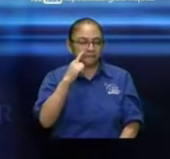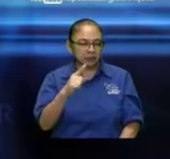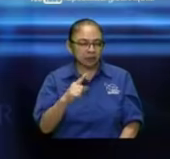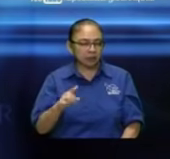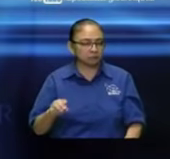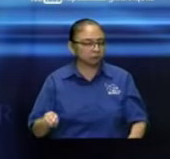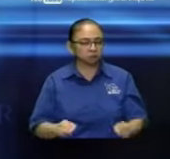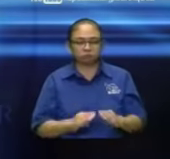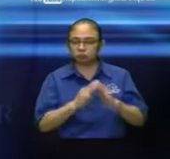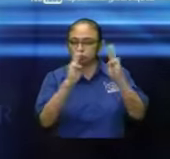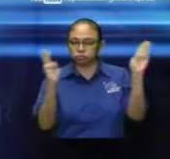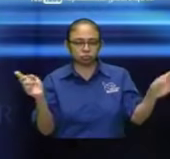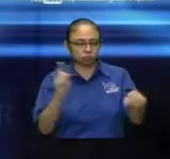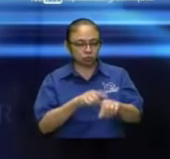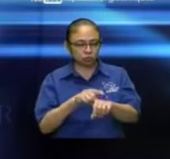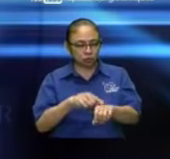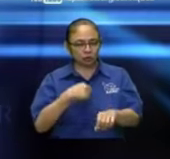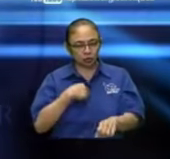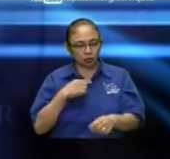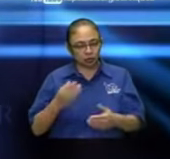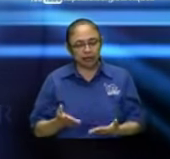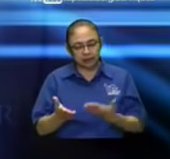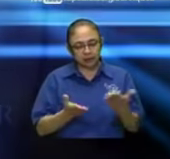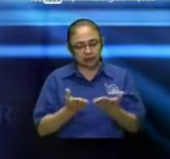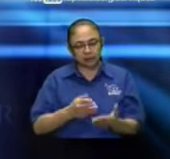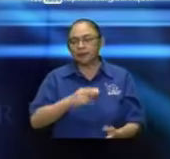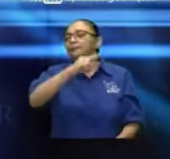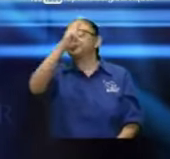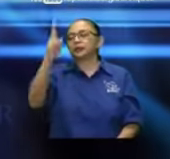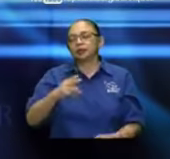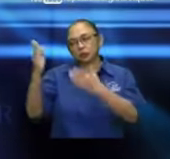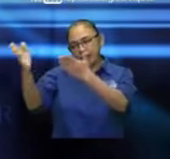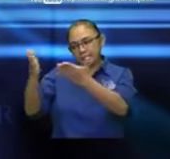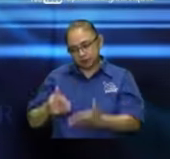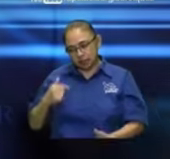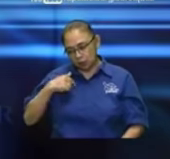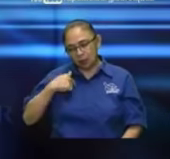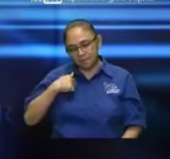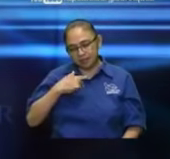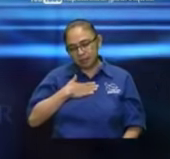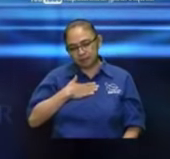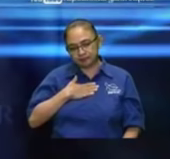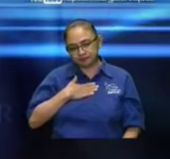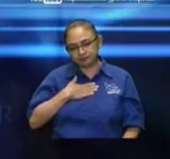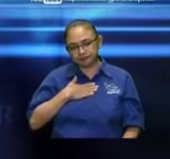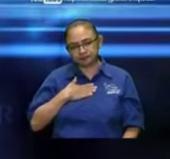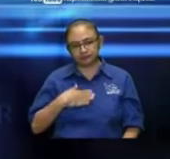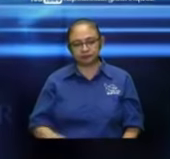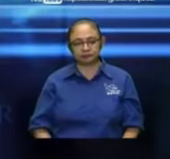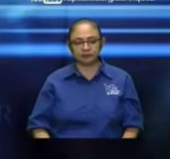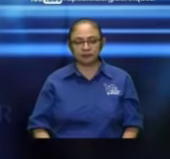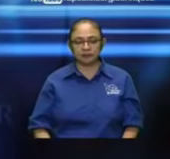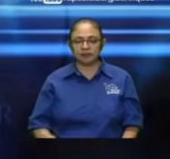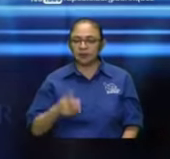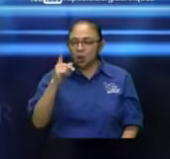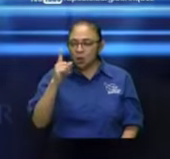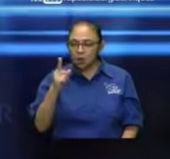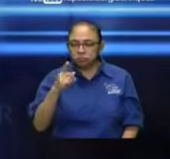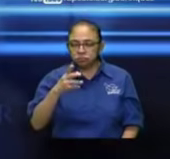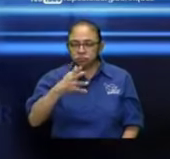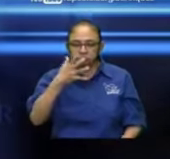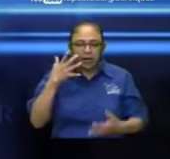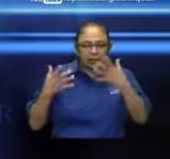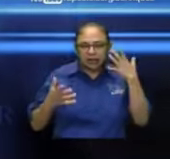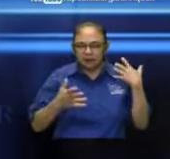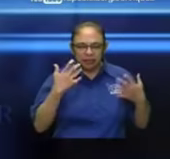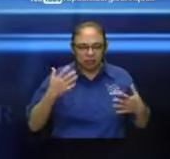te he servido y nunca he desobedecido ninguna orden tuya y sin embargo nunca me has dado un cabrito para regocijarme con